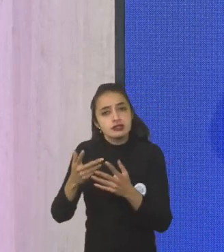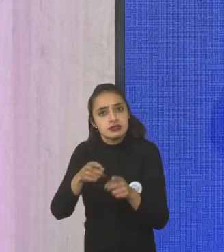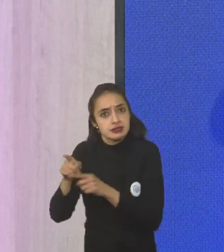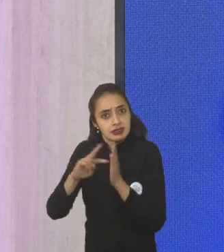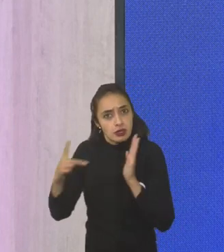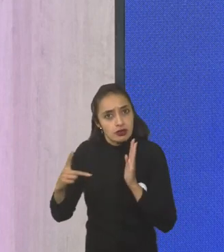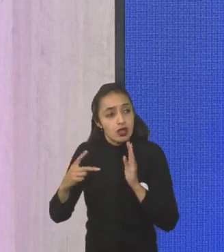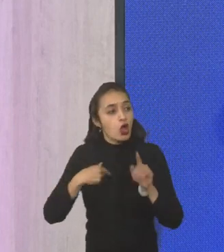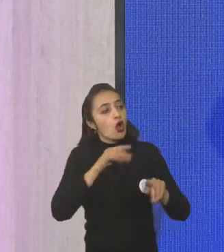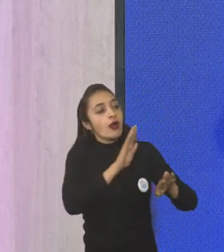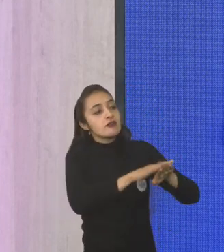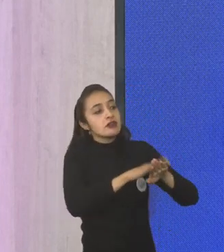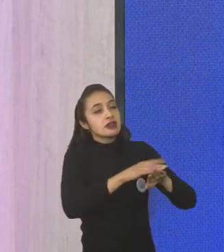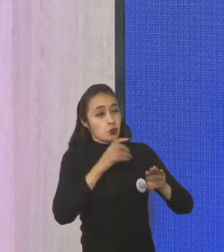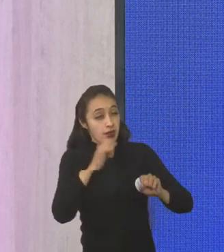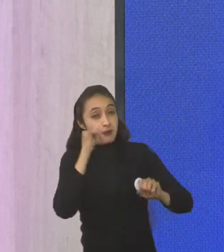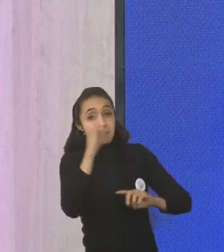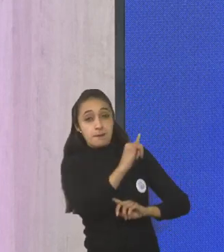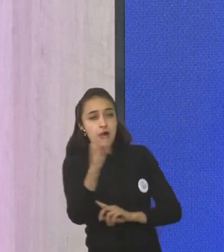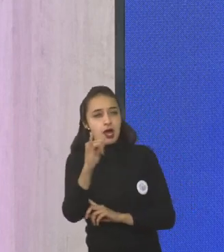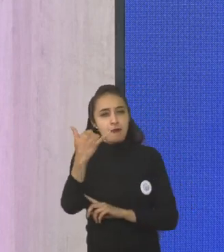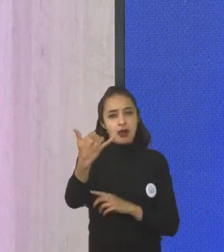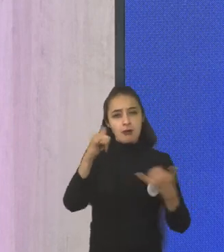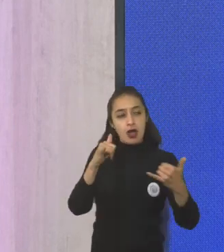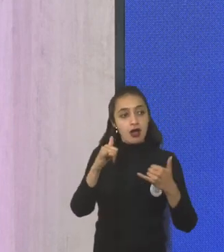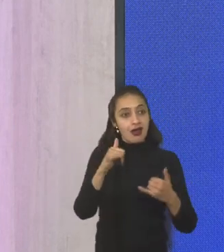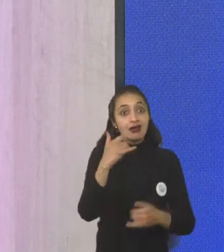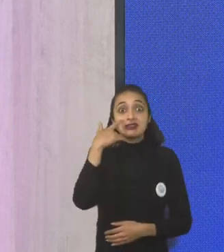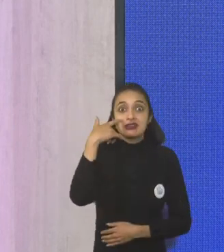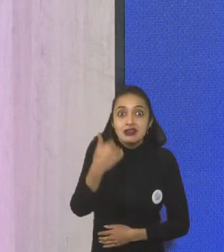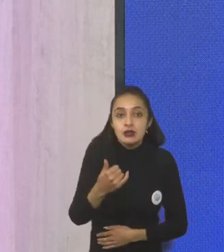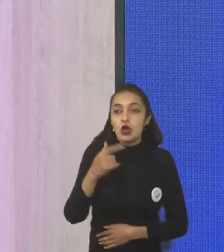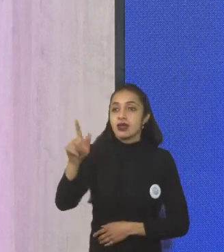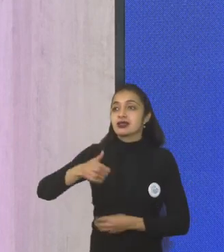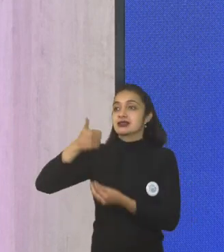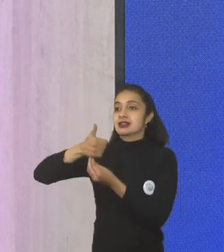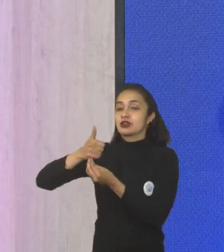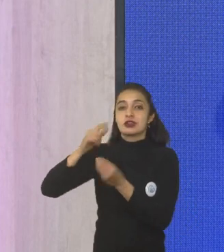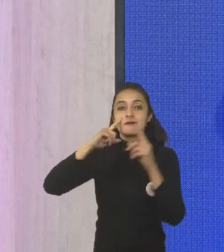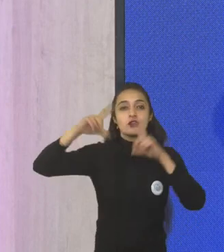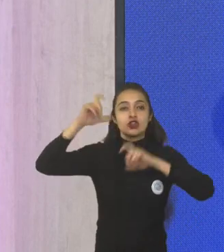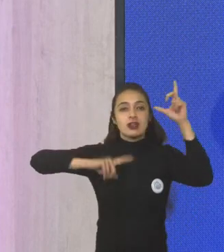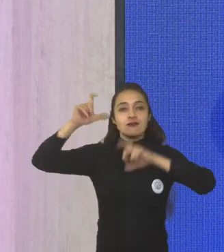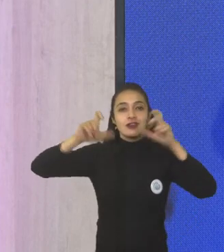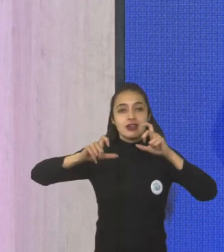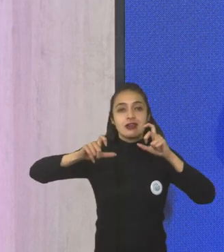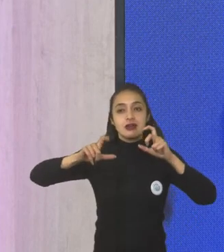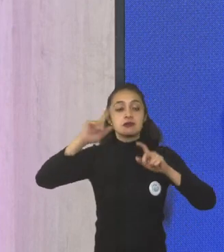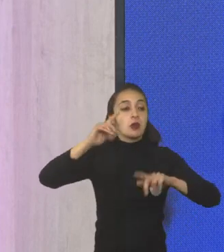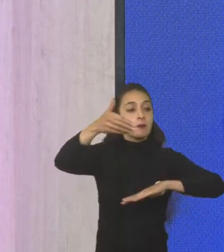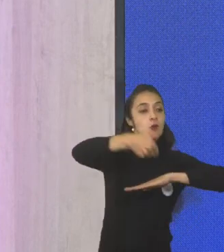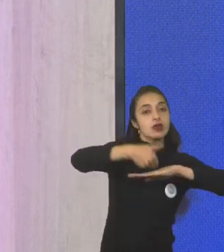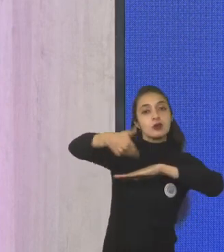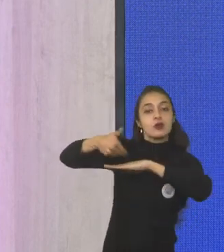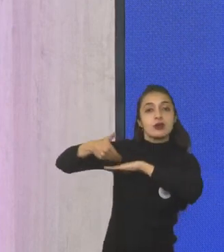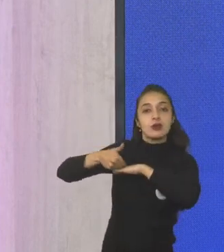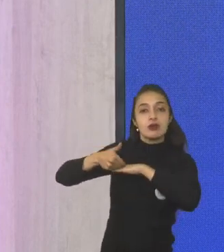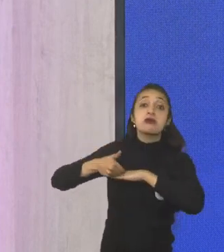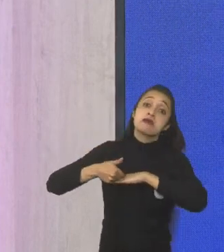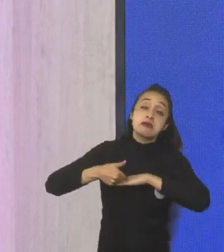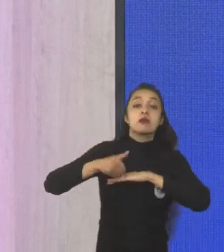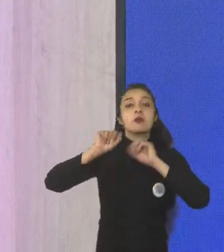gustaría que los wires los tomemos de esta manera. Oiga, qué bacano. Que el director de fotografía te traiga a la mesa sus propuestas. Mire, yo creo